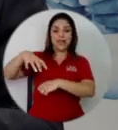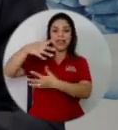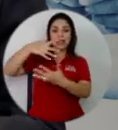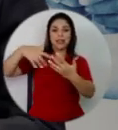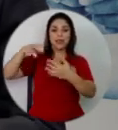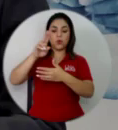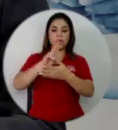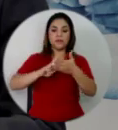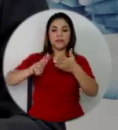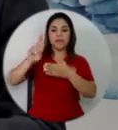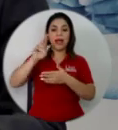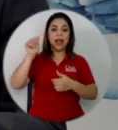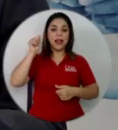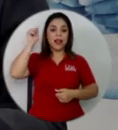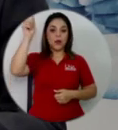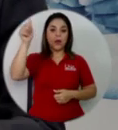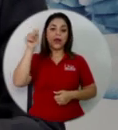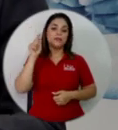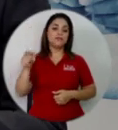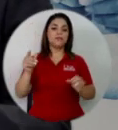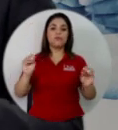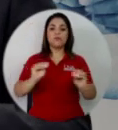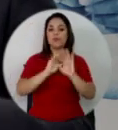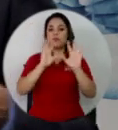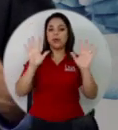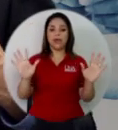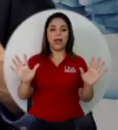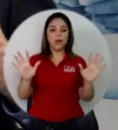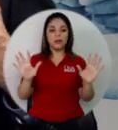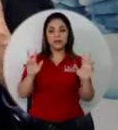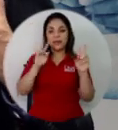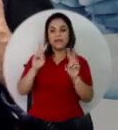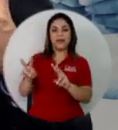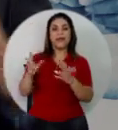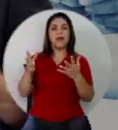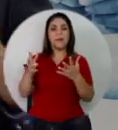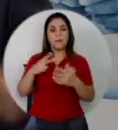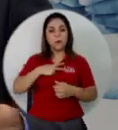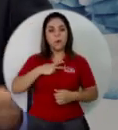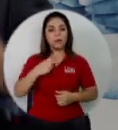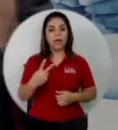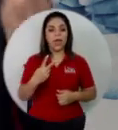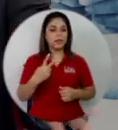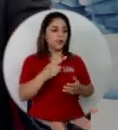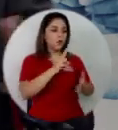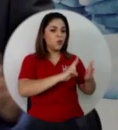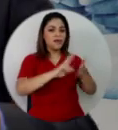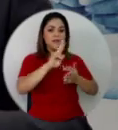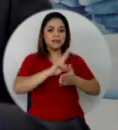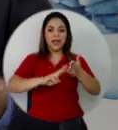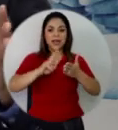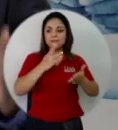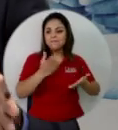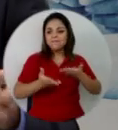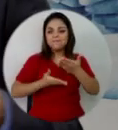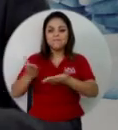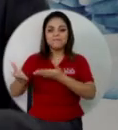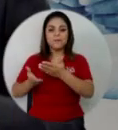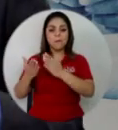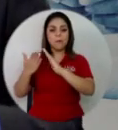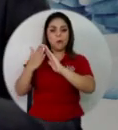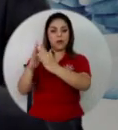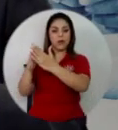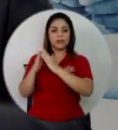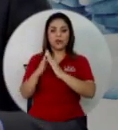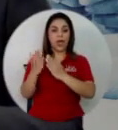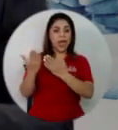en Alajuela es una manifestación muy clara de esa voluntad de llevar servicios de las universidades a una población que de manera presencial